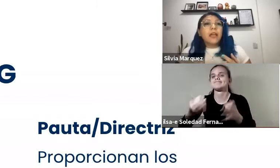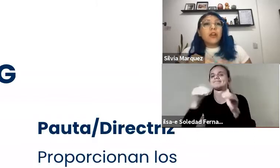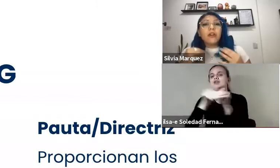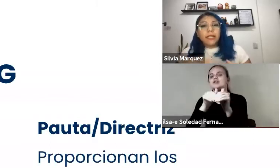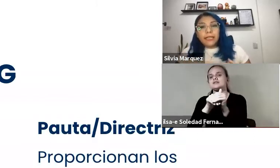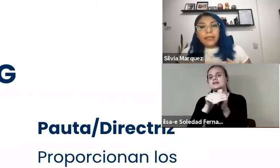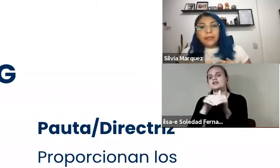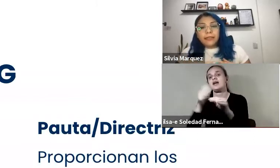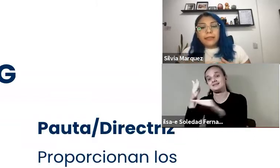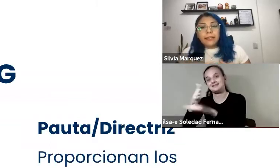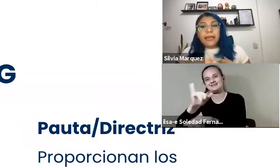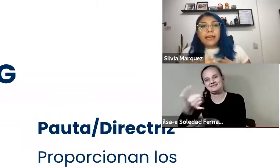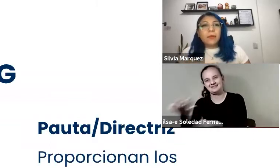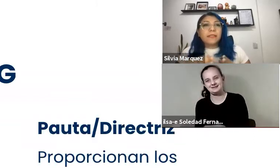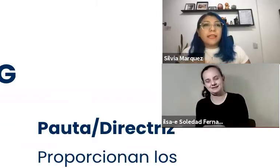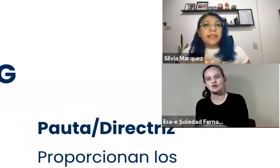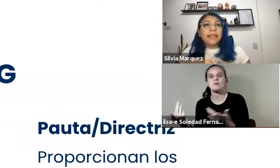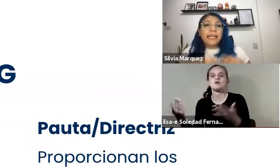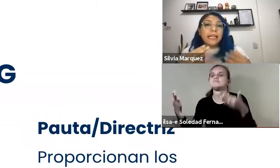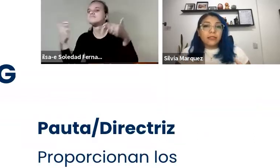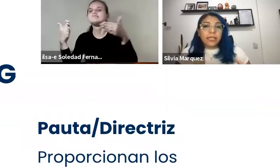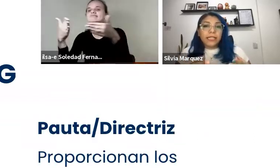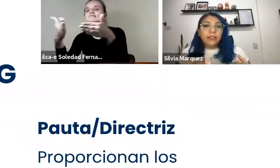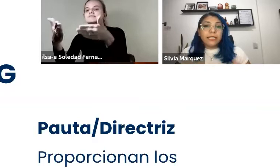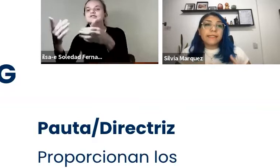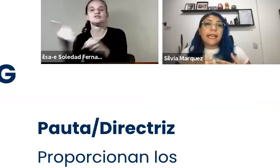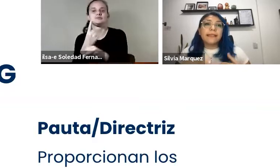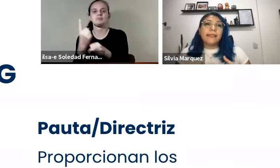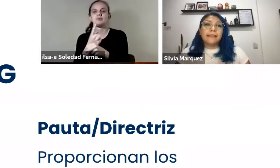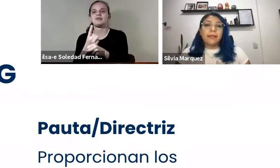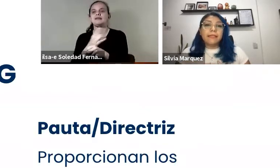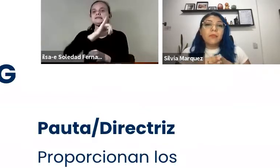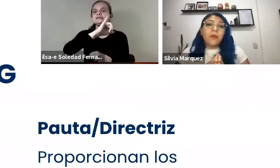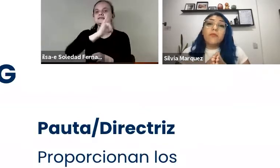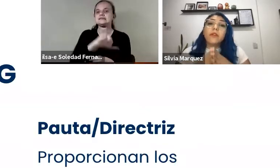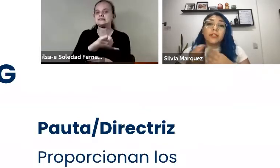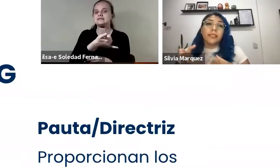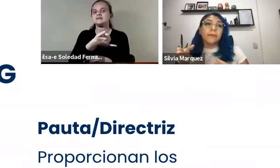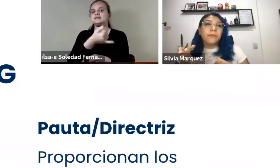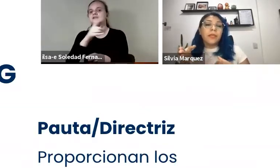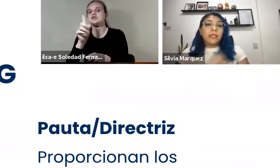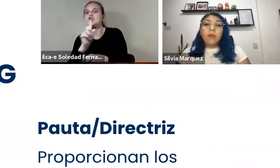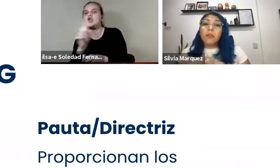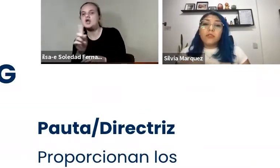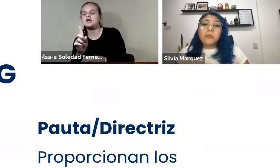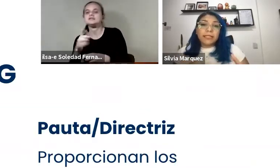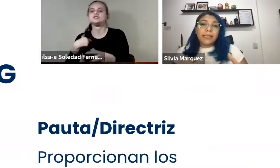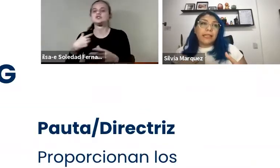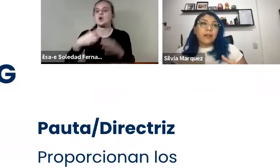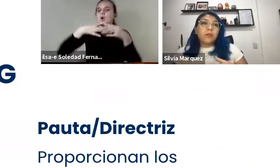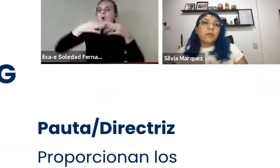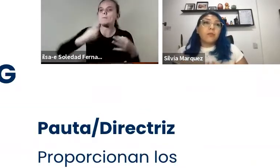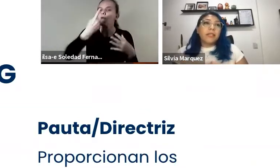testers, logren la capacidad de crear el contenido que sea accesible, siempre un norte. De nuevo, no se